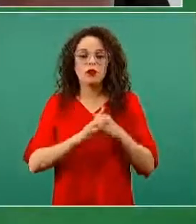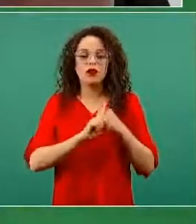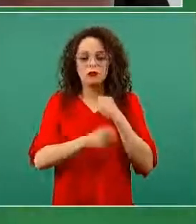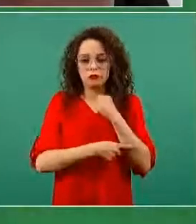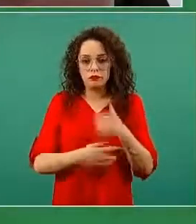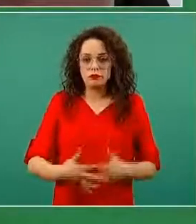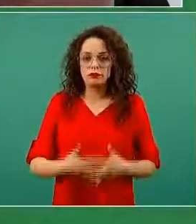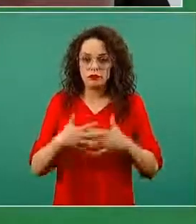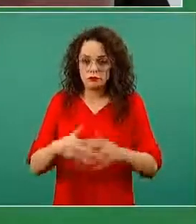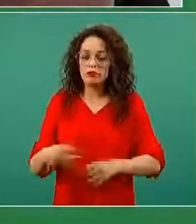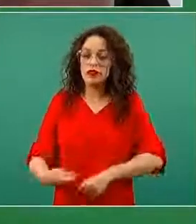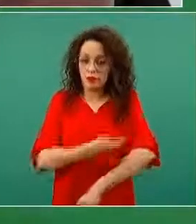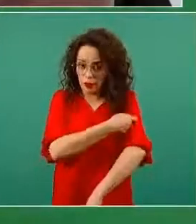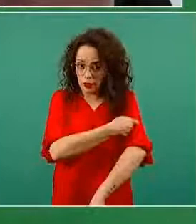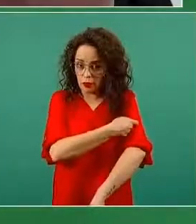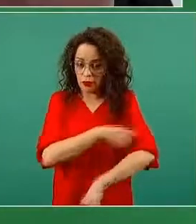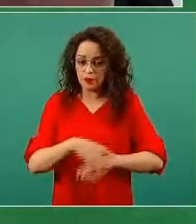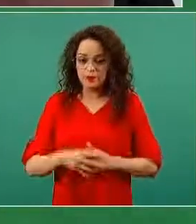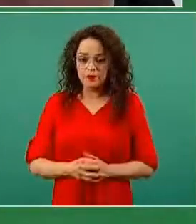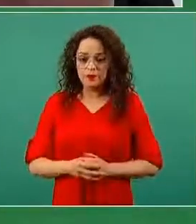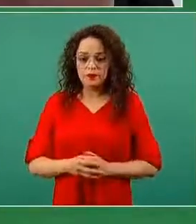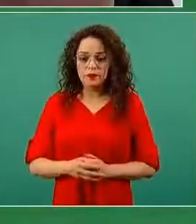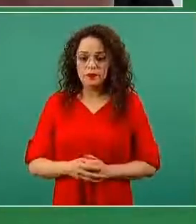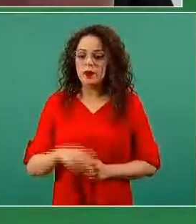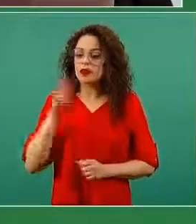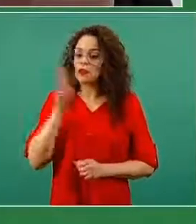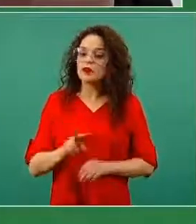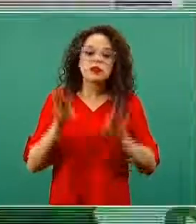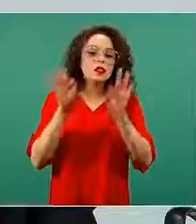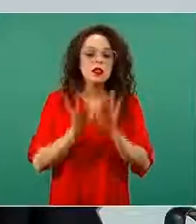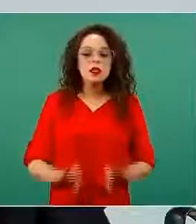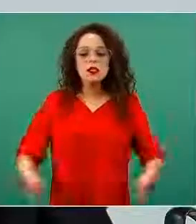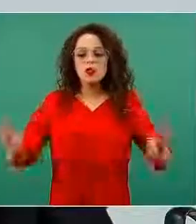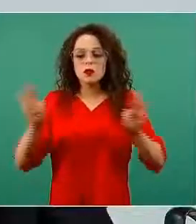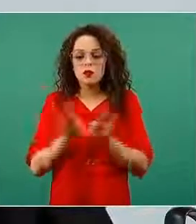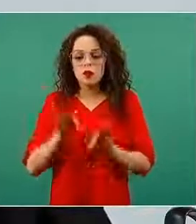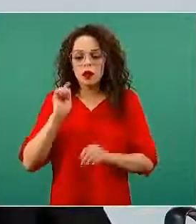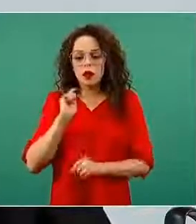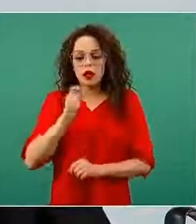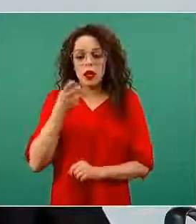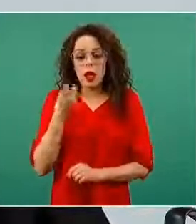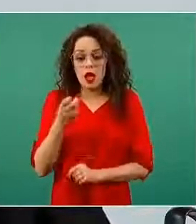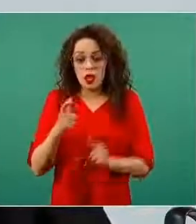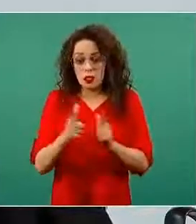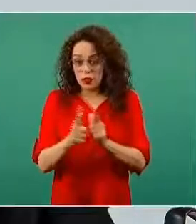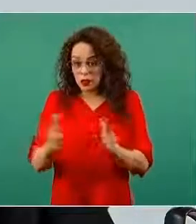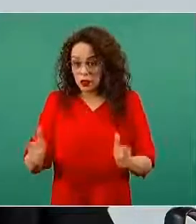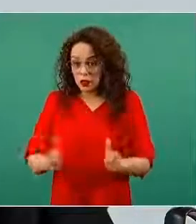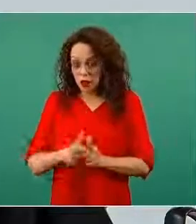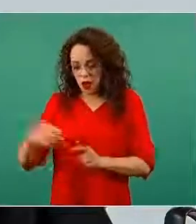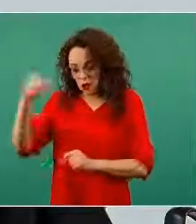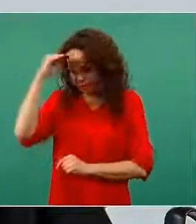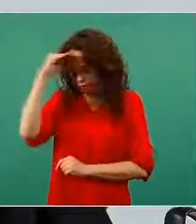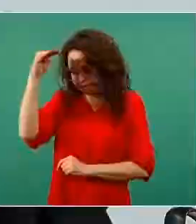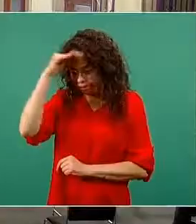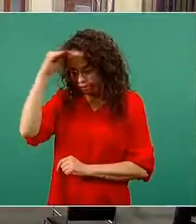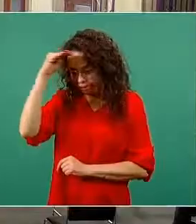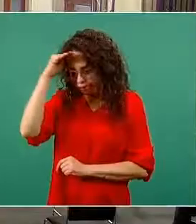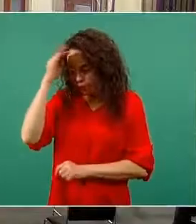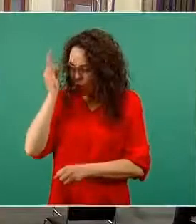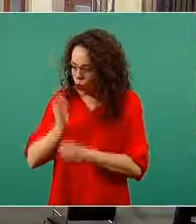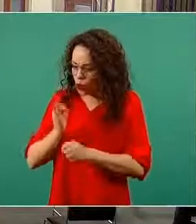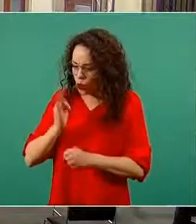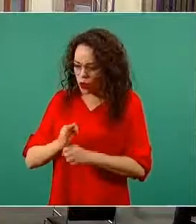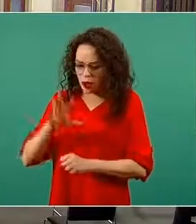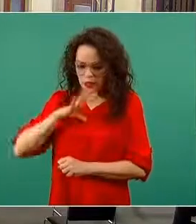Y aquí recalco, es muy importante que este grupo consideró que todas las vacunas que están